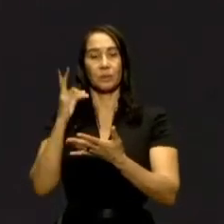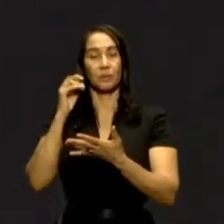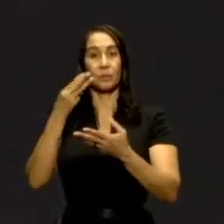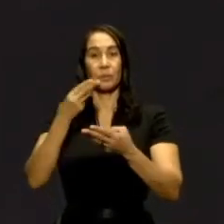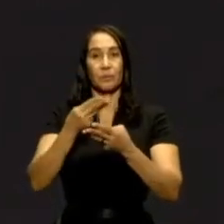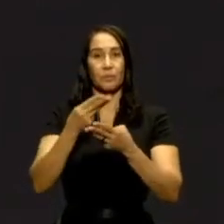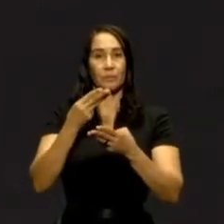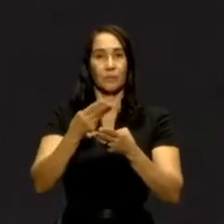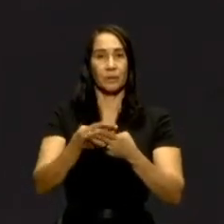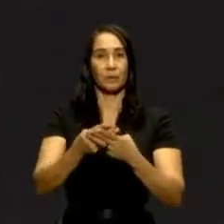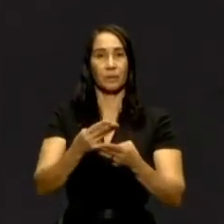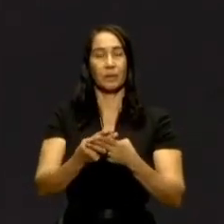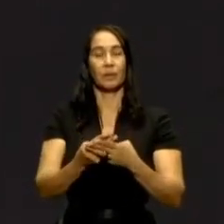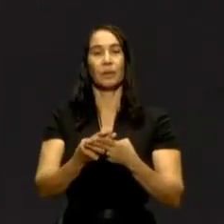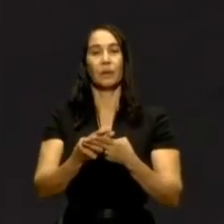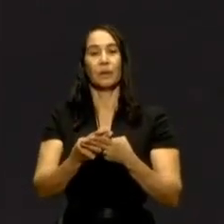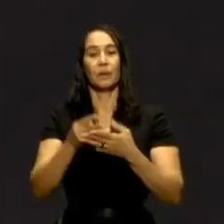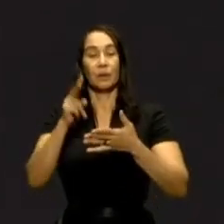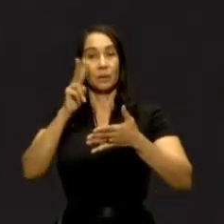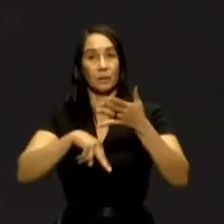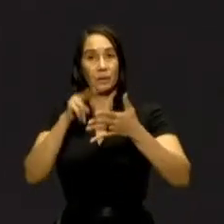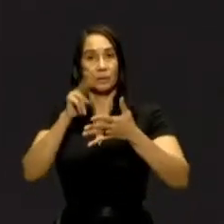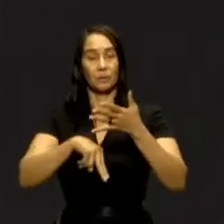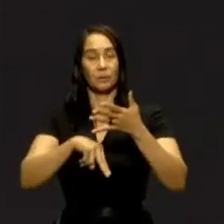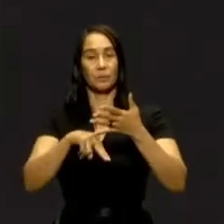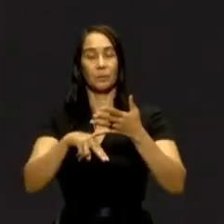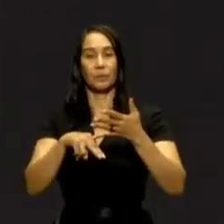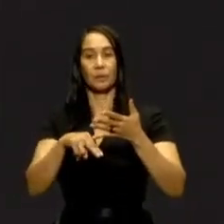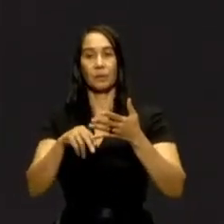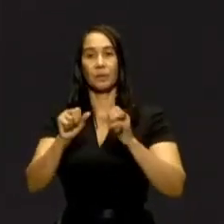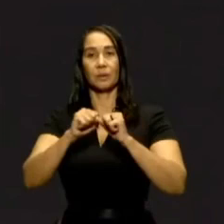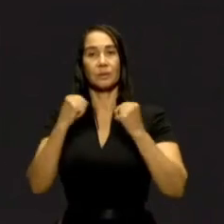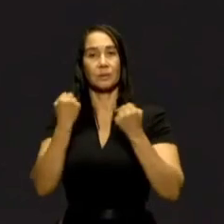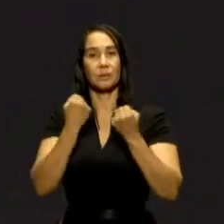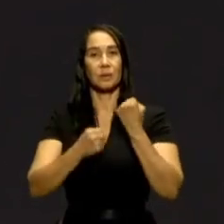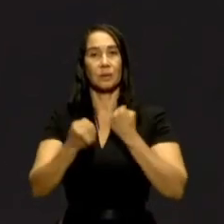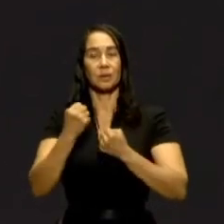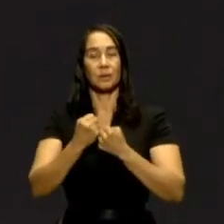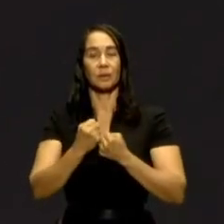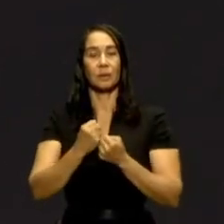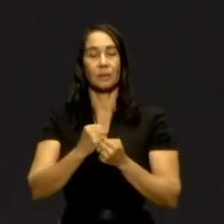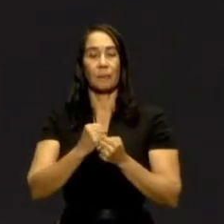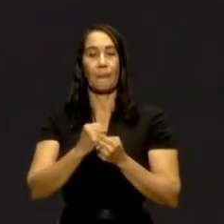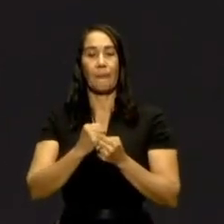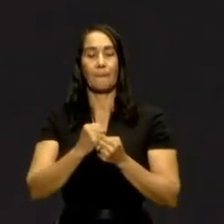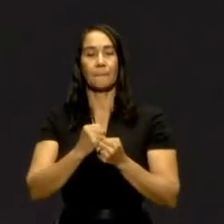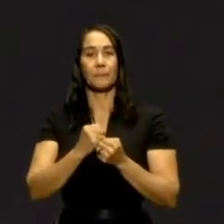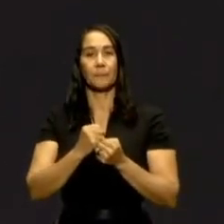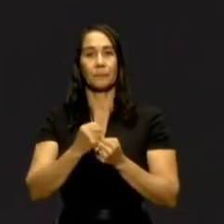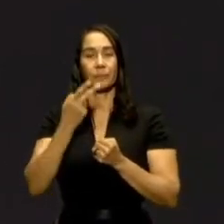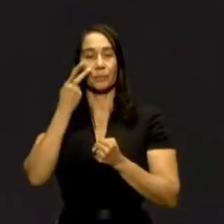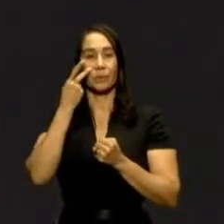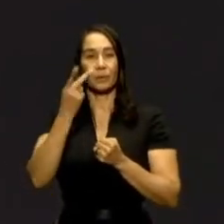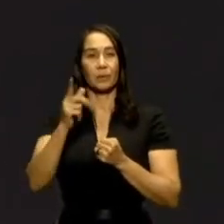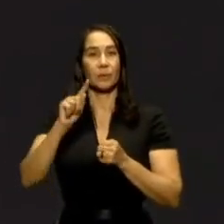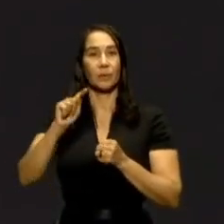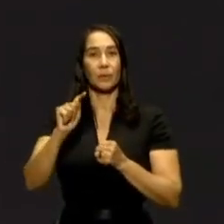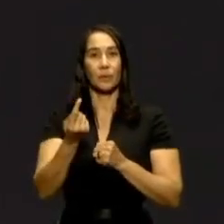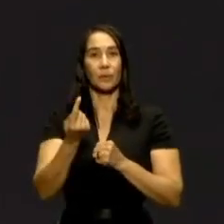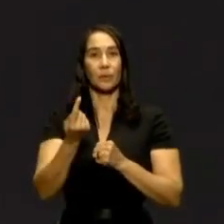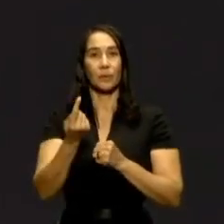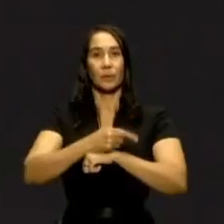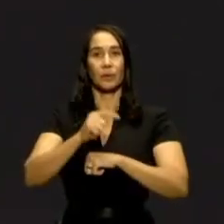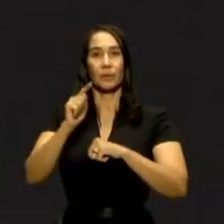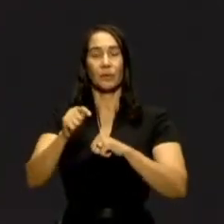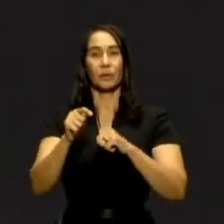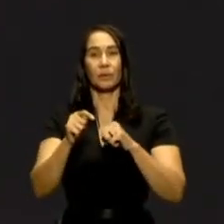de matemáticas como en las de lectura y en las de ciencias. Se observa por primera vez